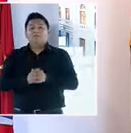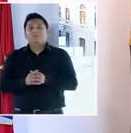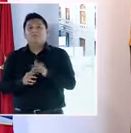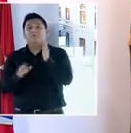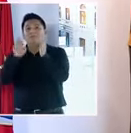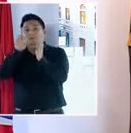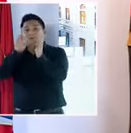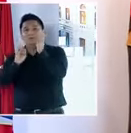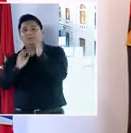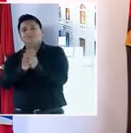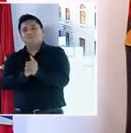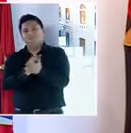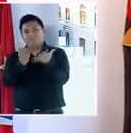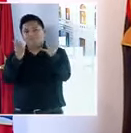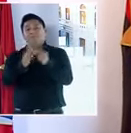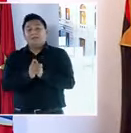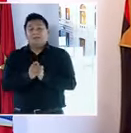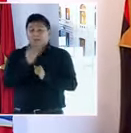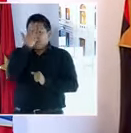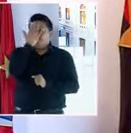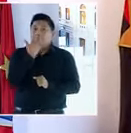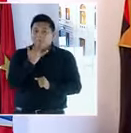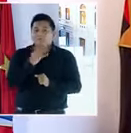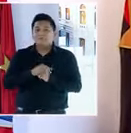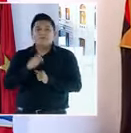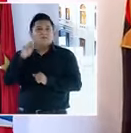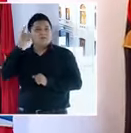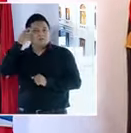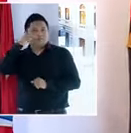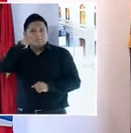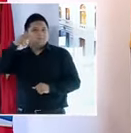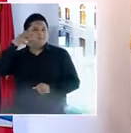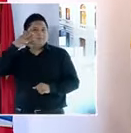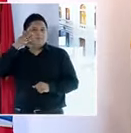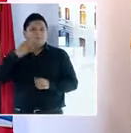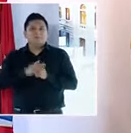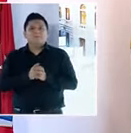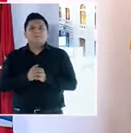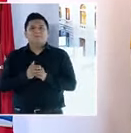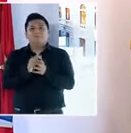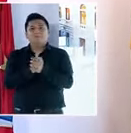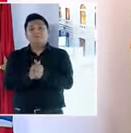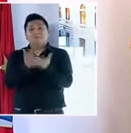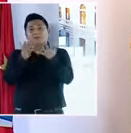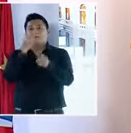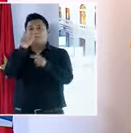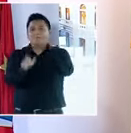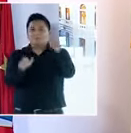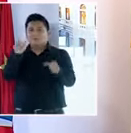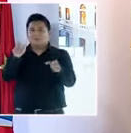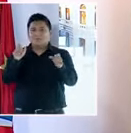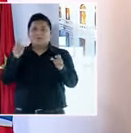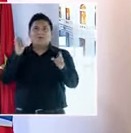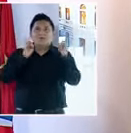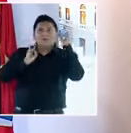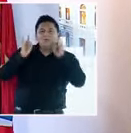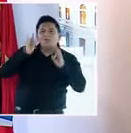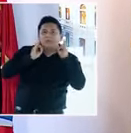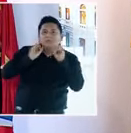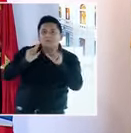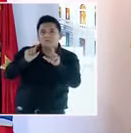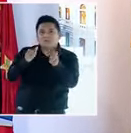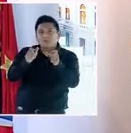canal TRO, asimismo por el Facebook Live de la Gobernación de Norte de Santander y a quienes nos escuchan a través de la emisora Norte